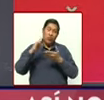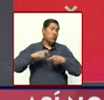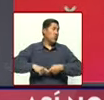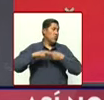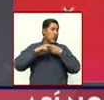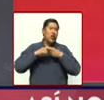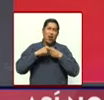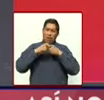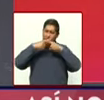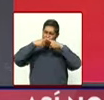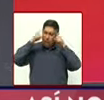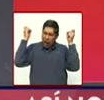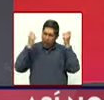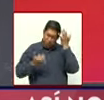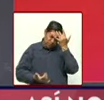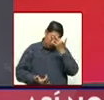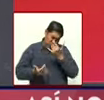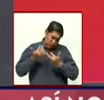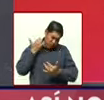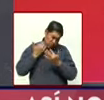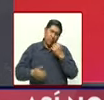por los feroces incendios.